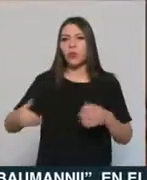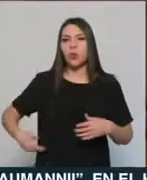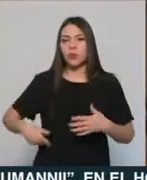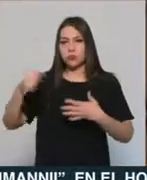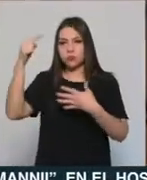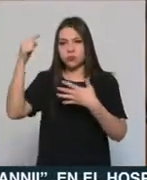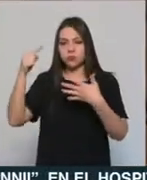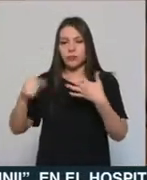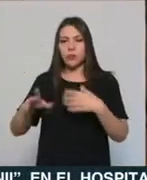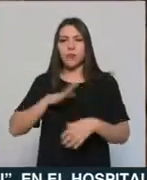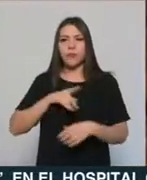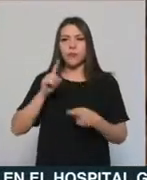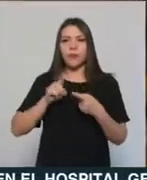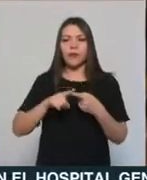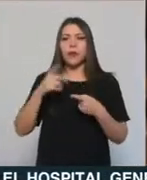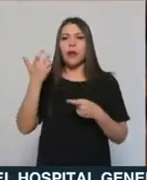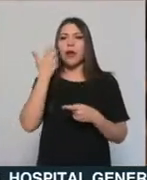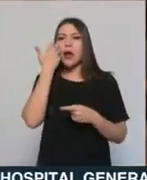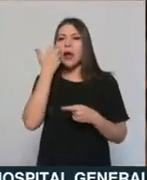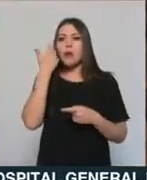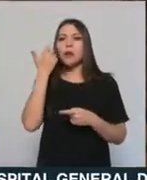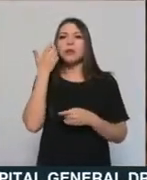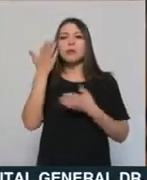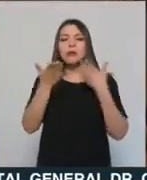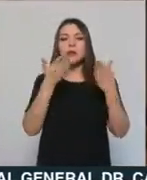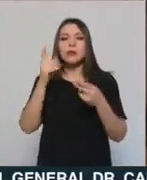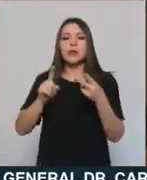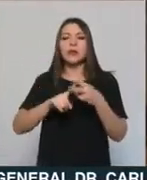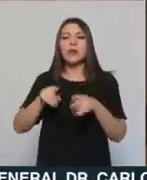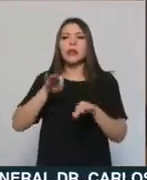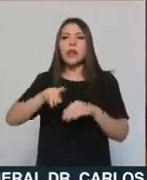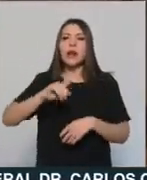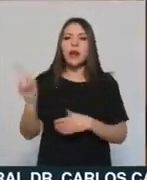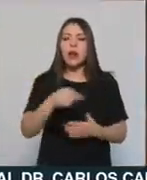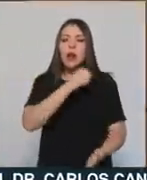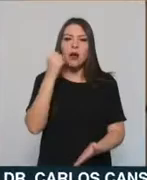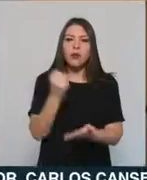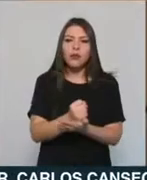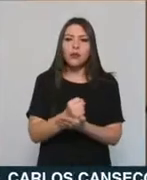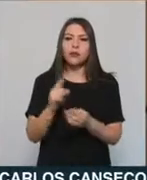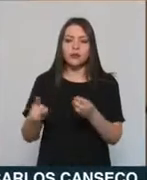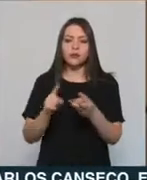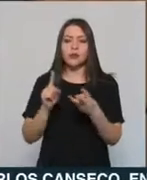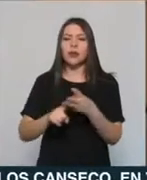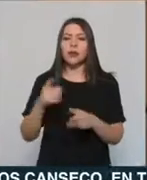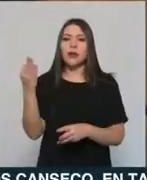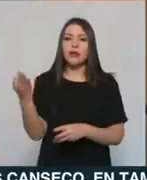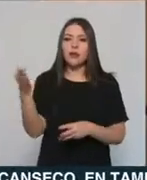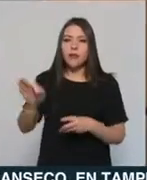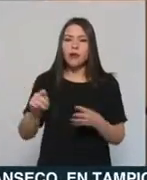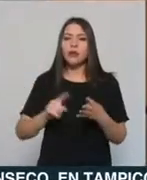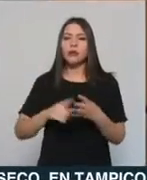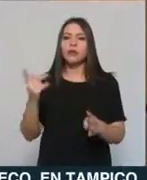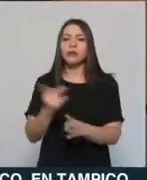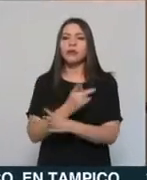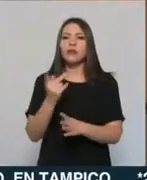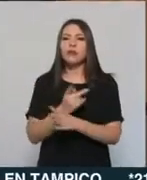que se encuentran extorsión, conspiración de trabajo forzado, fraude, pornografía infantil,